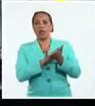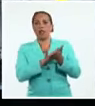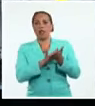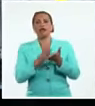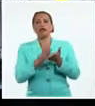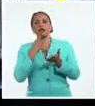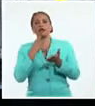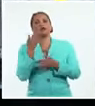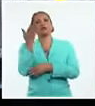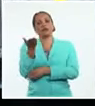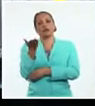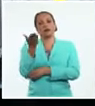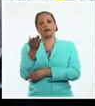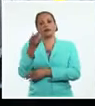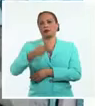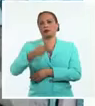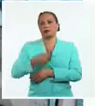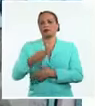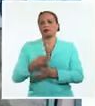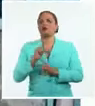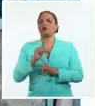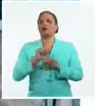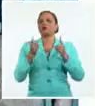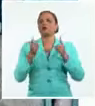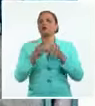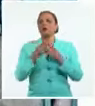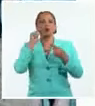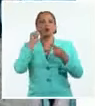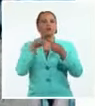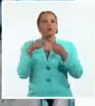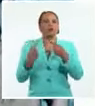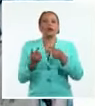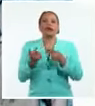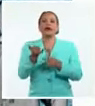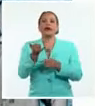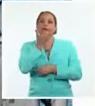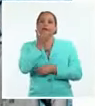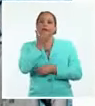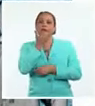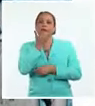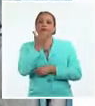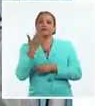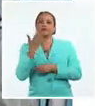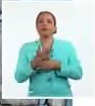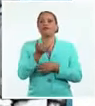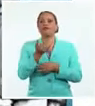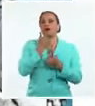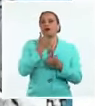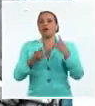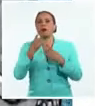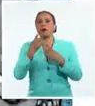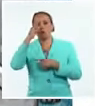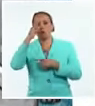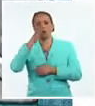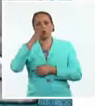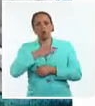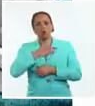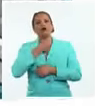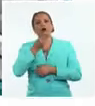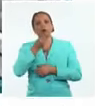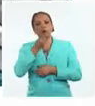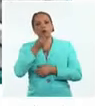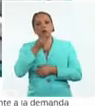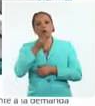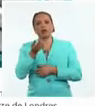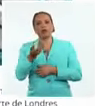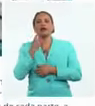la reclamación judicial. Todo ello con la intención de impedir, en caso de un presunto fallo desfavorable para nuestro país, el libre